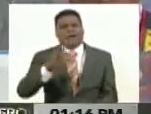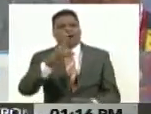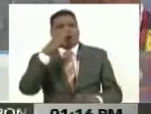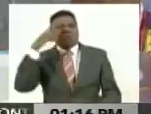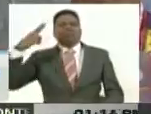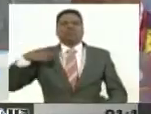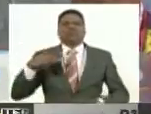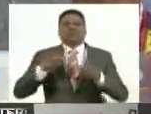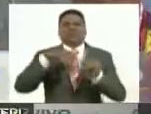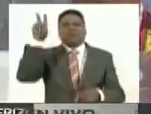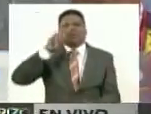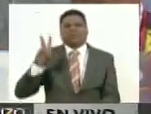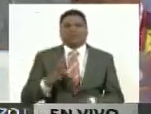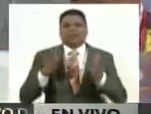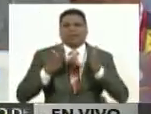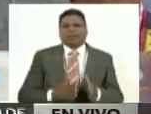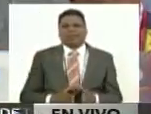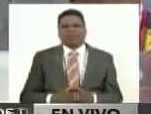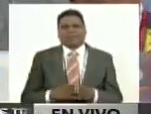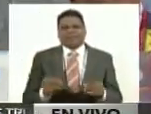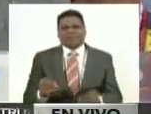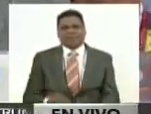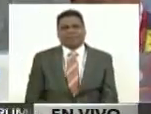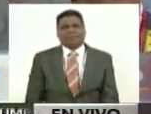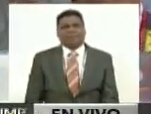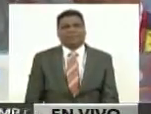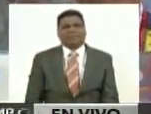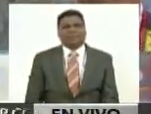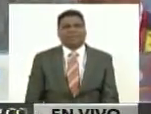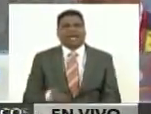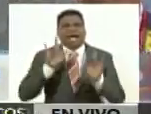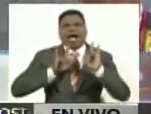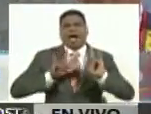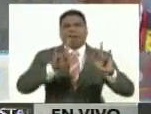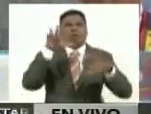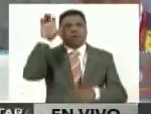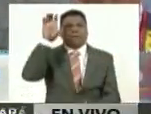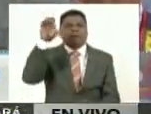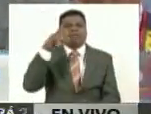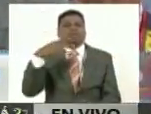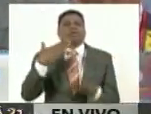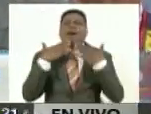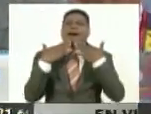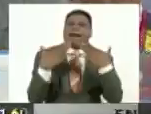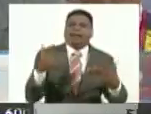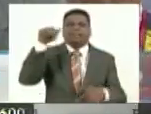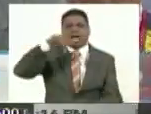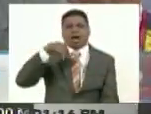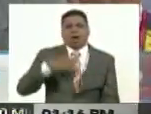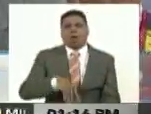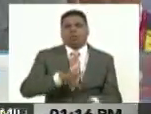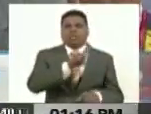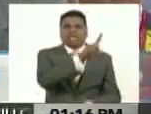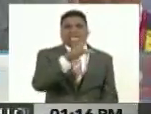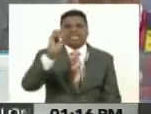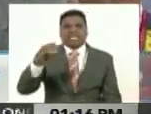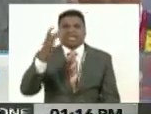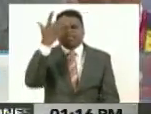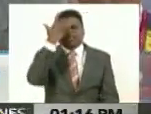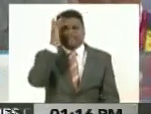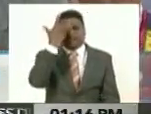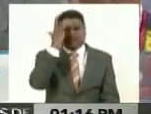ser venezolano, que sintiera amor por esta patria. Y yo le agradezco hoy, 10 de